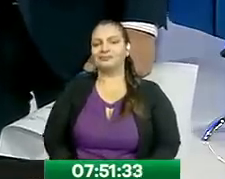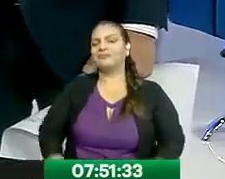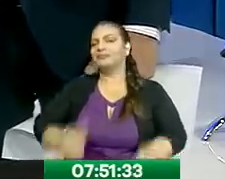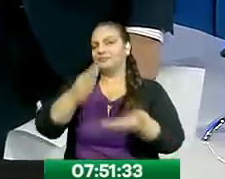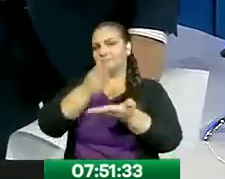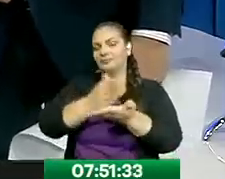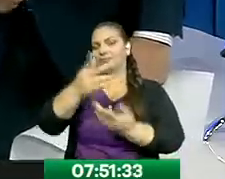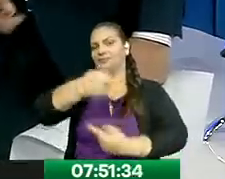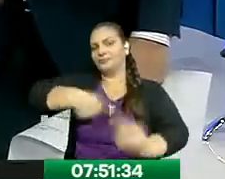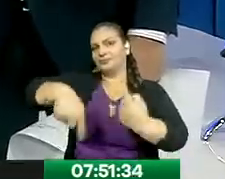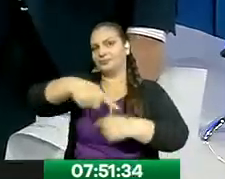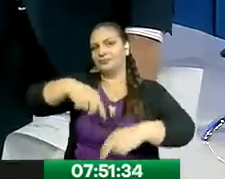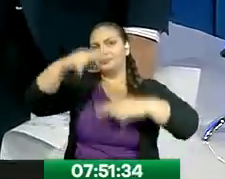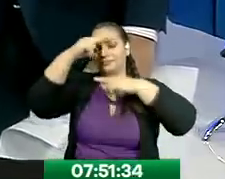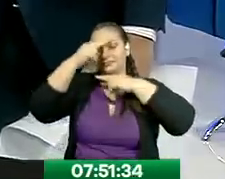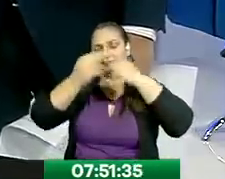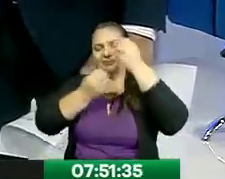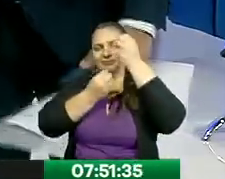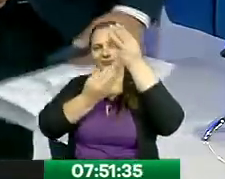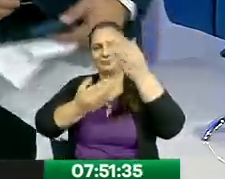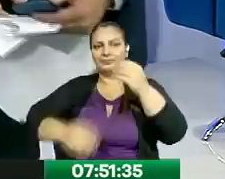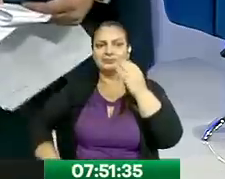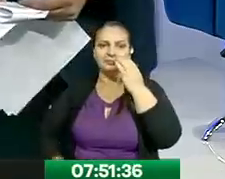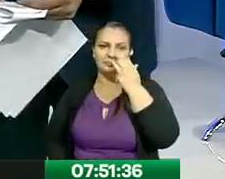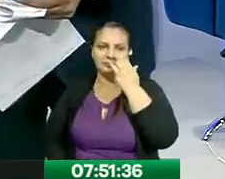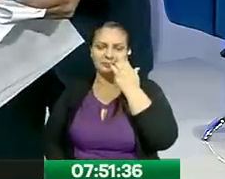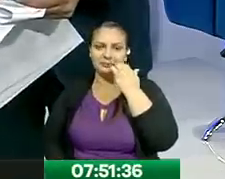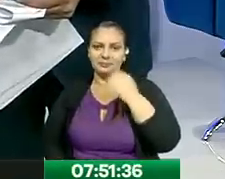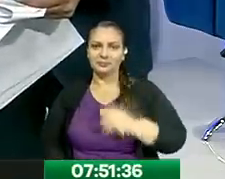más aquí la noticia primera misión llámenos